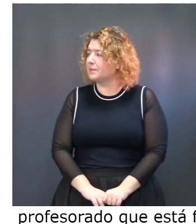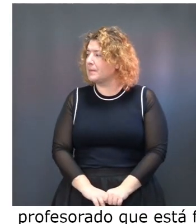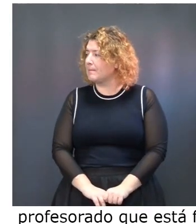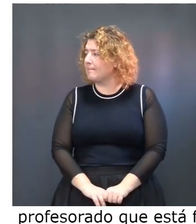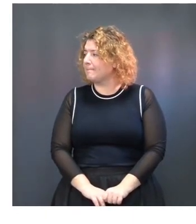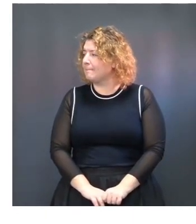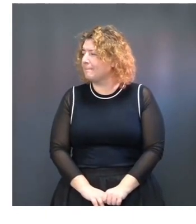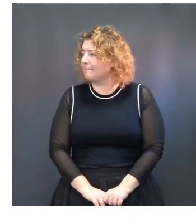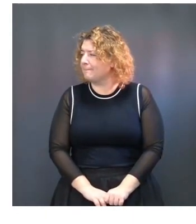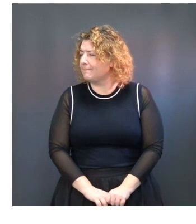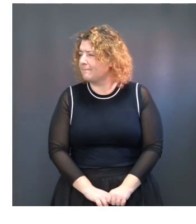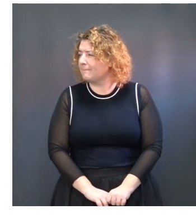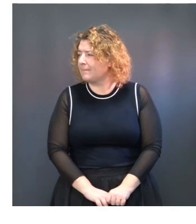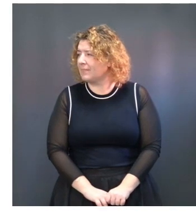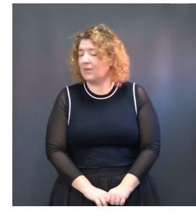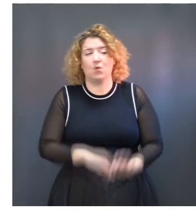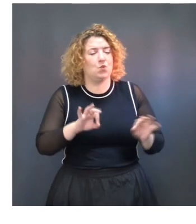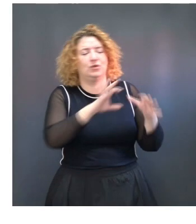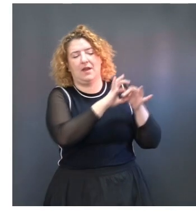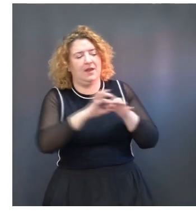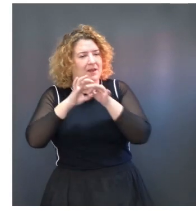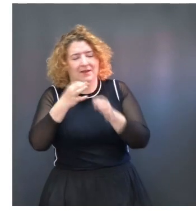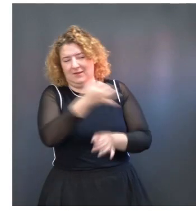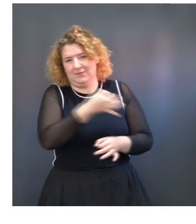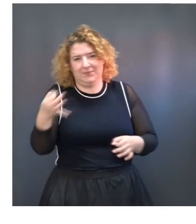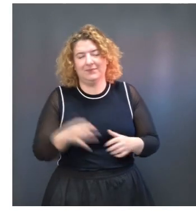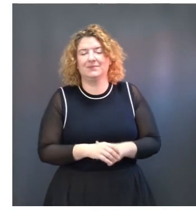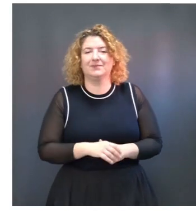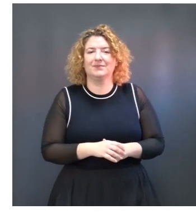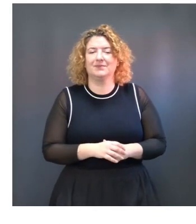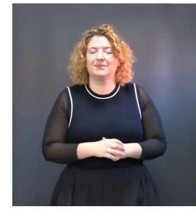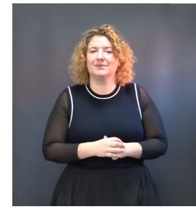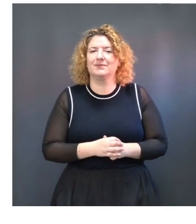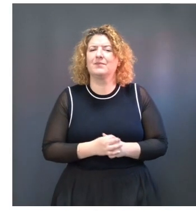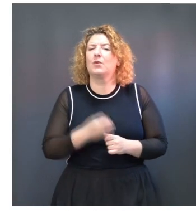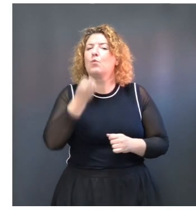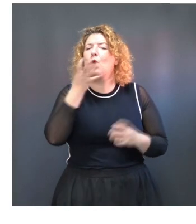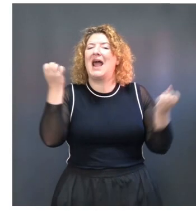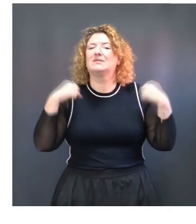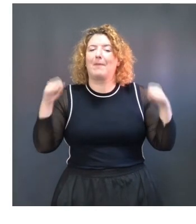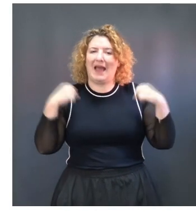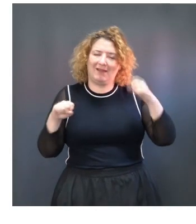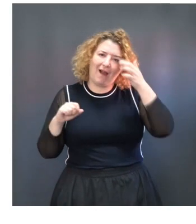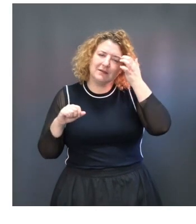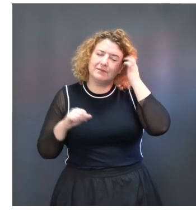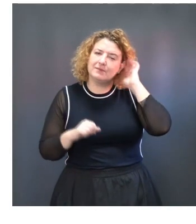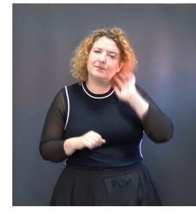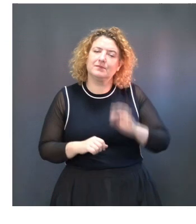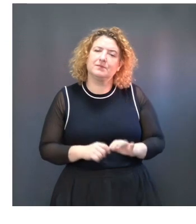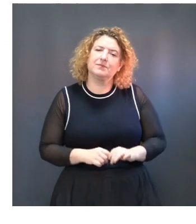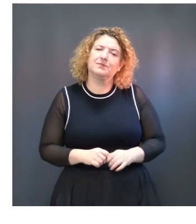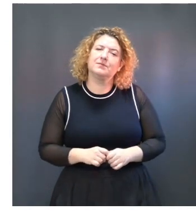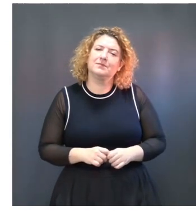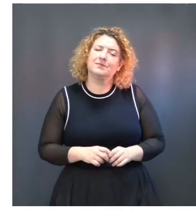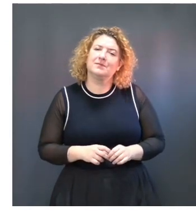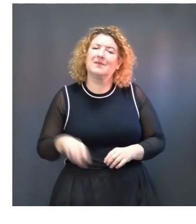hablado, me dais el pie, o sea que es muy fácil siempre, de buenas prácticas, ¿no? Y un poco